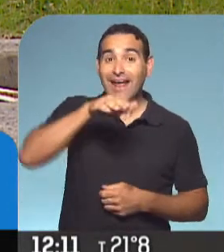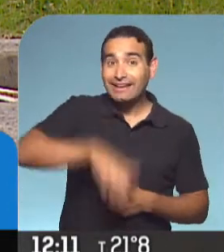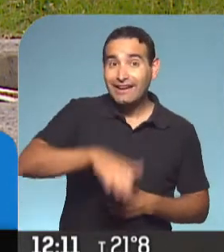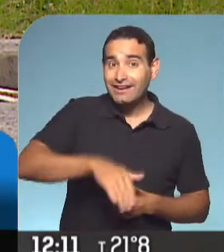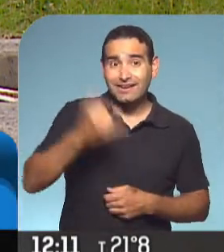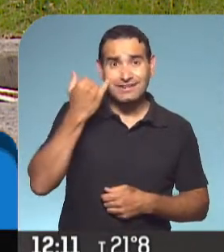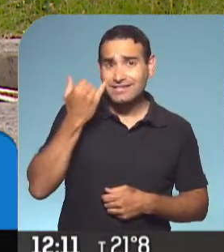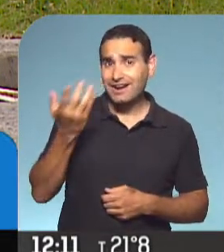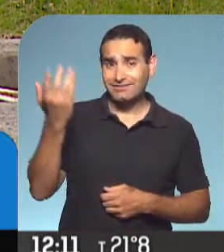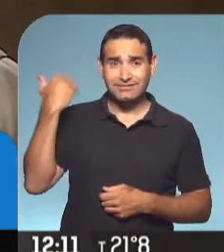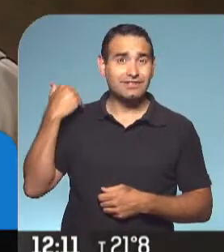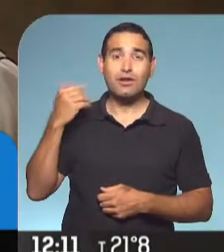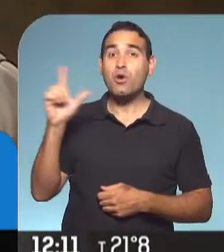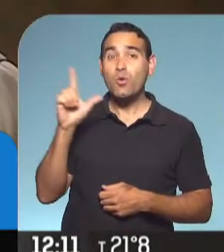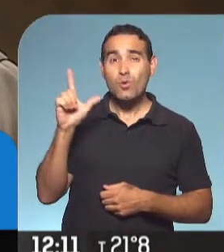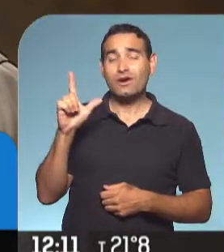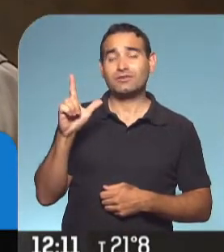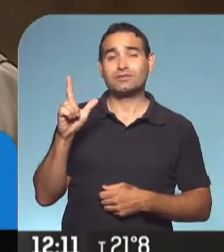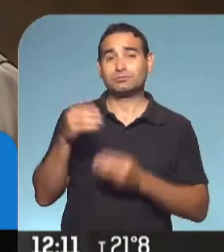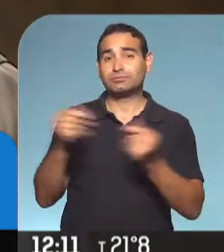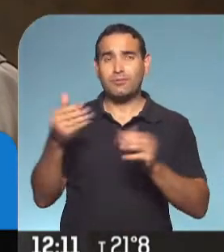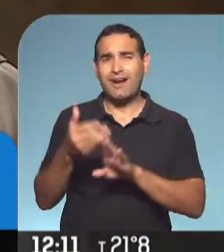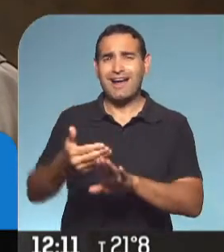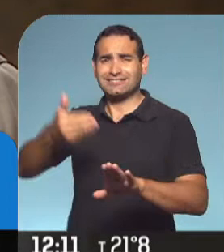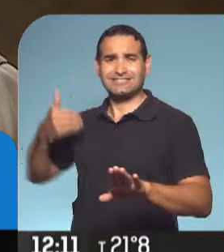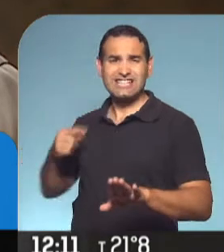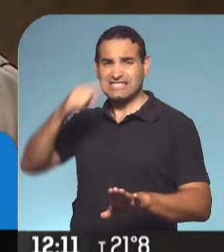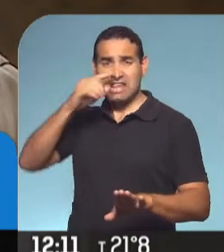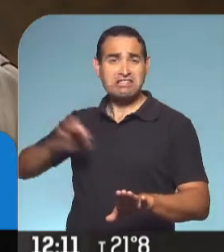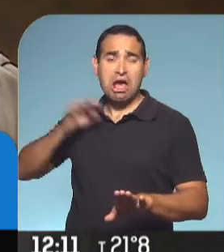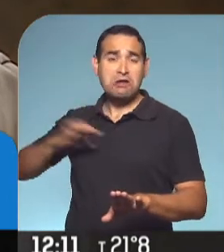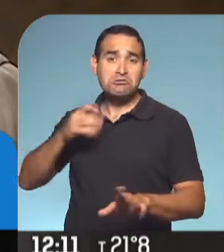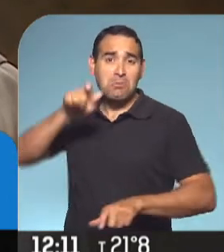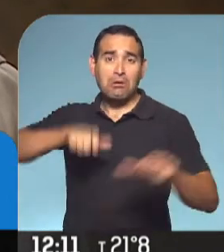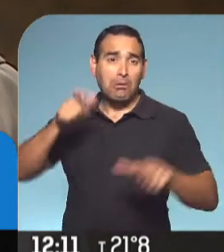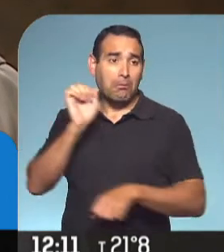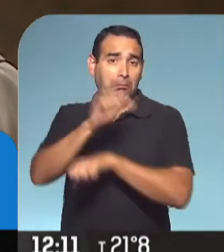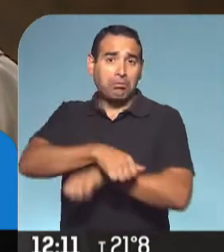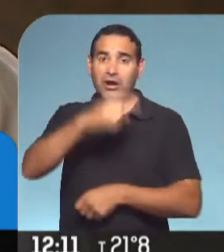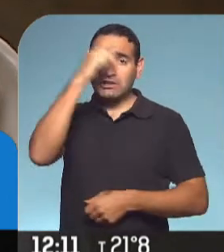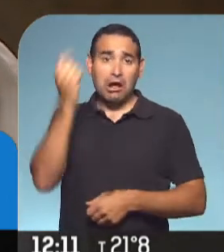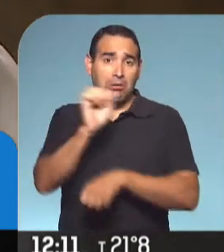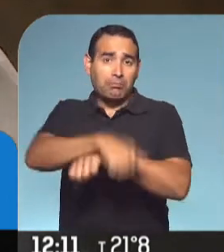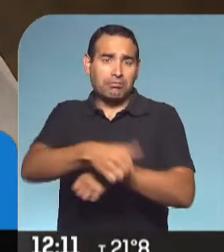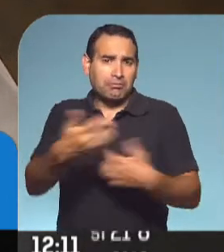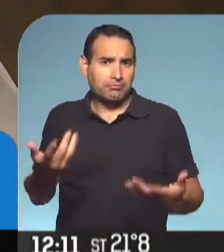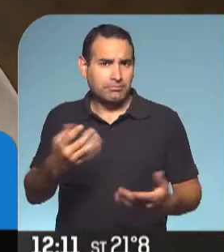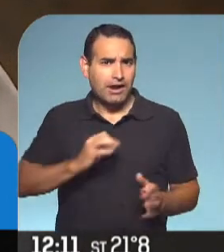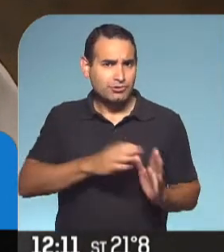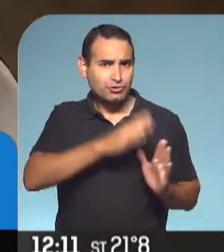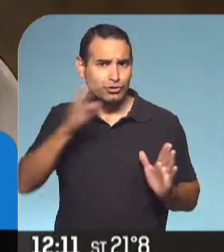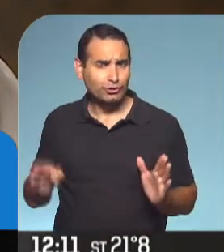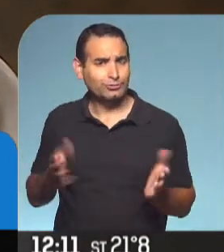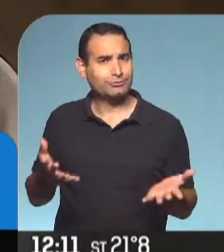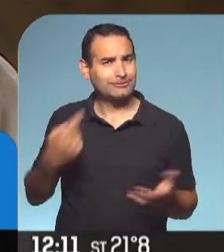desaparecida no a partir del lunes, sino durante 7 años, ¿no? A la vista de todo el mundo, pero a su vez invisibilizada. Yo creo que es víctima un